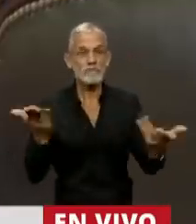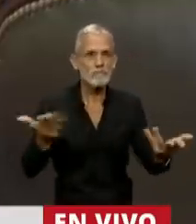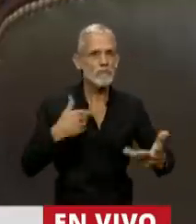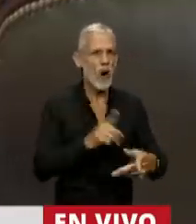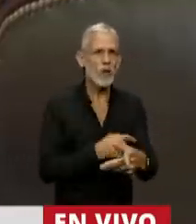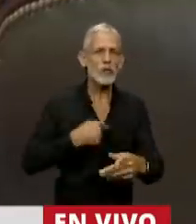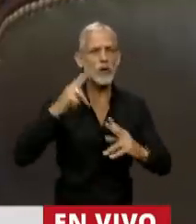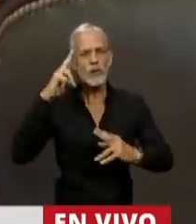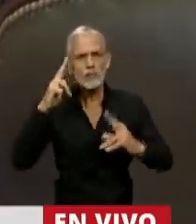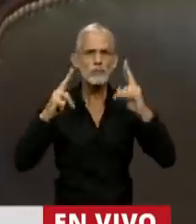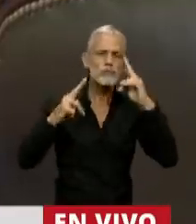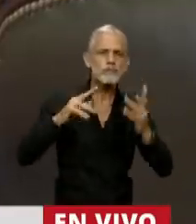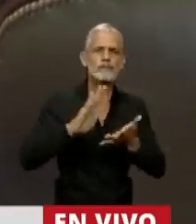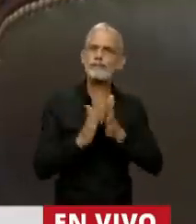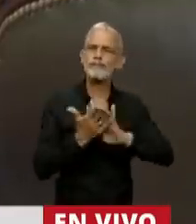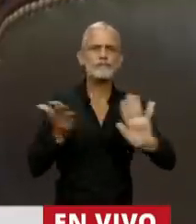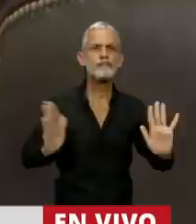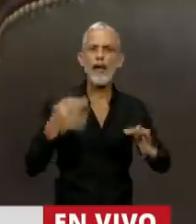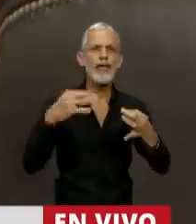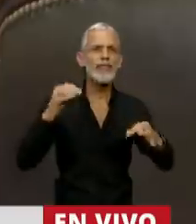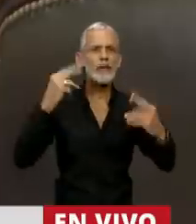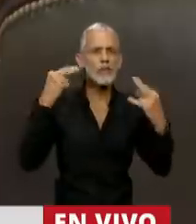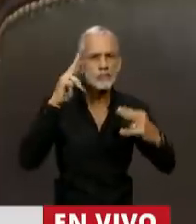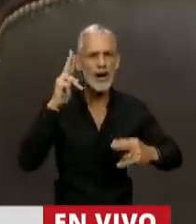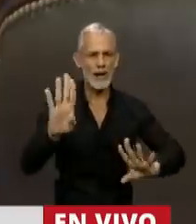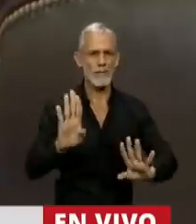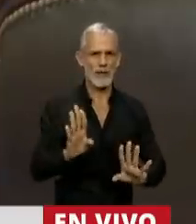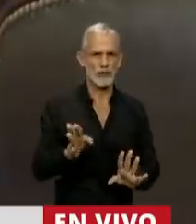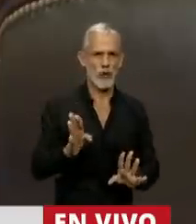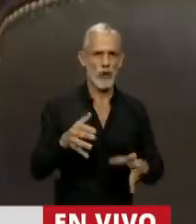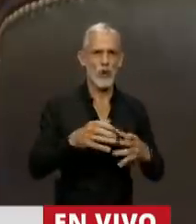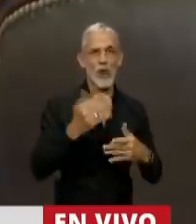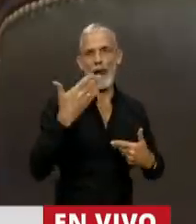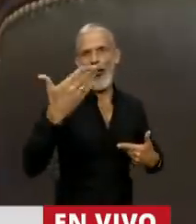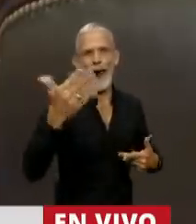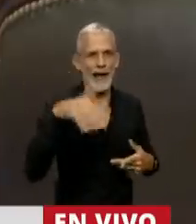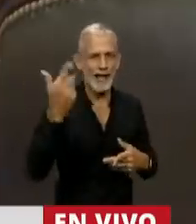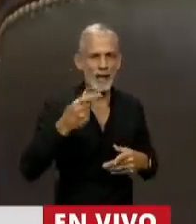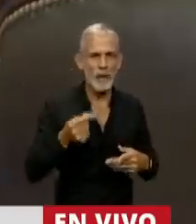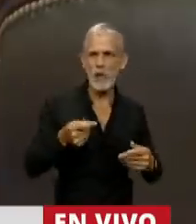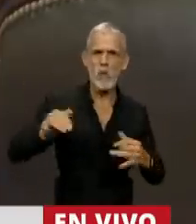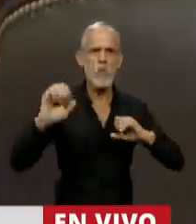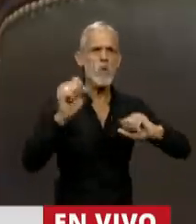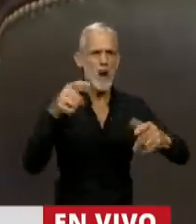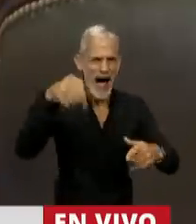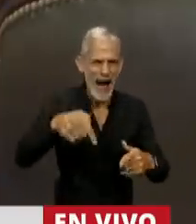también a responder a las conducciones de los bloques, porque el respeto de la boca para afuera y que después no se manifieste acá